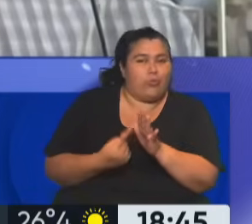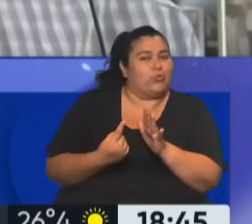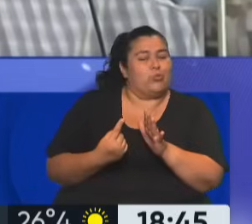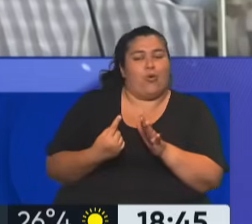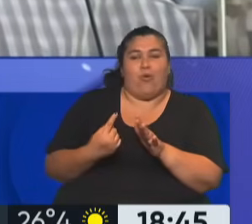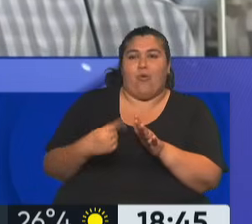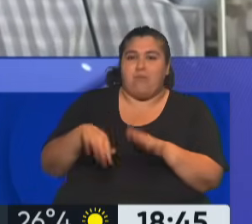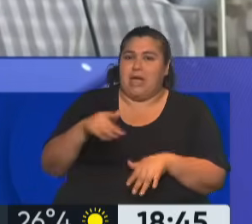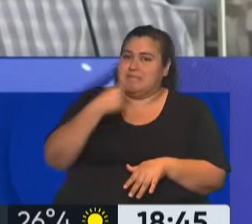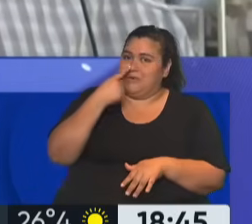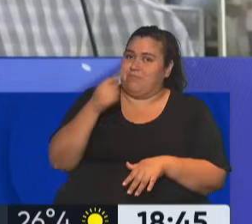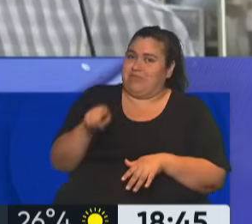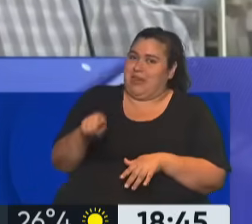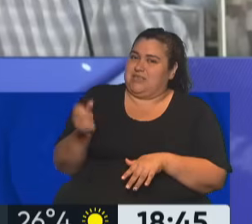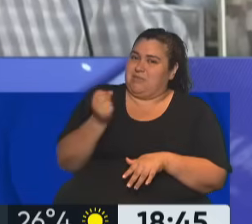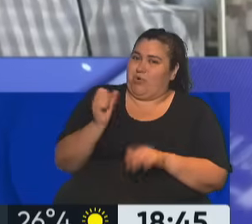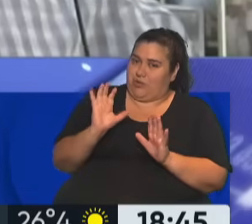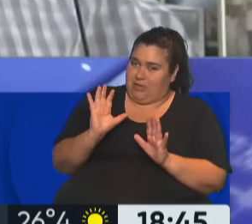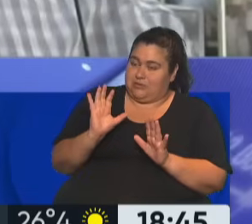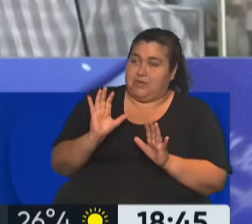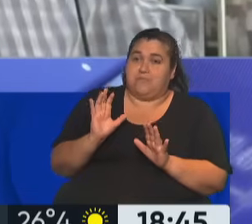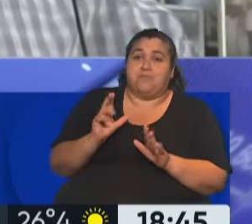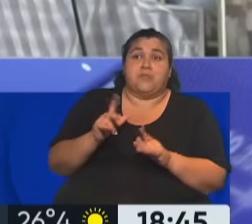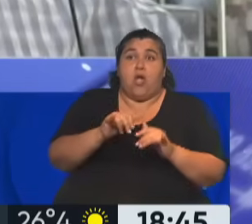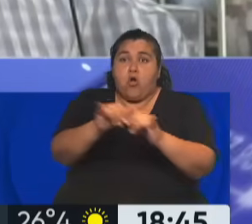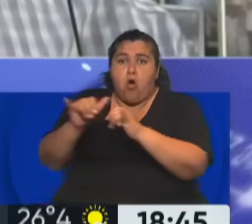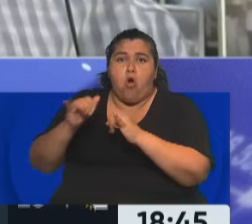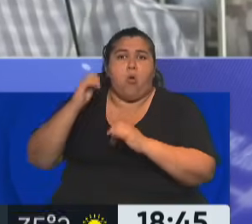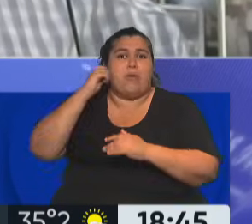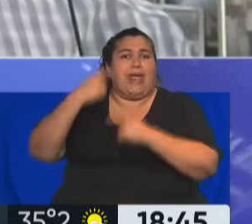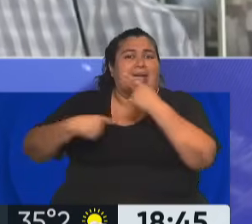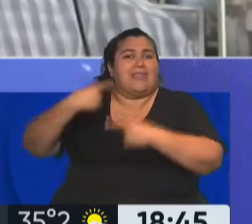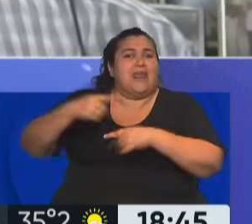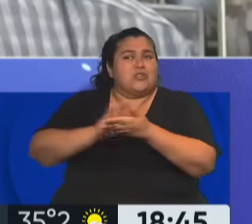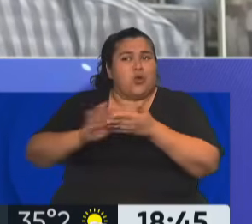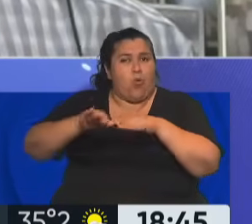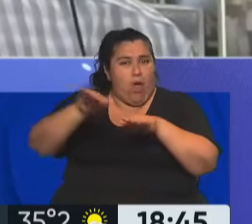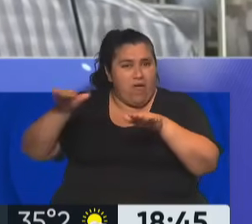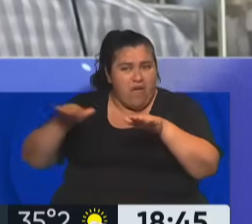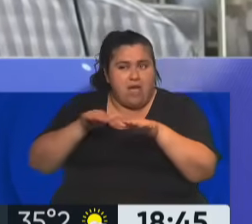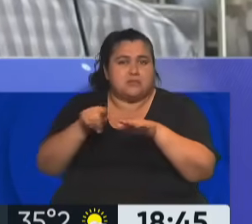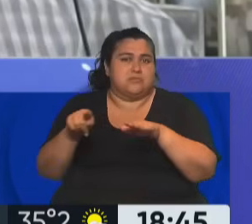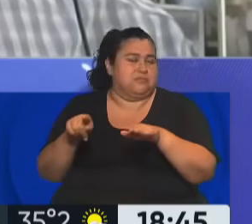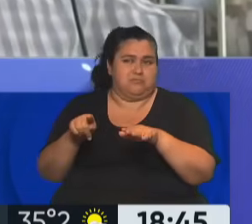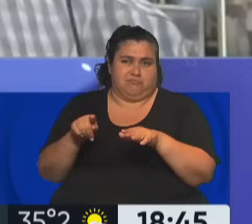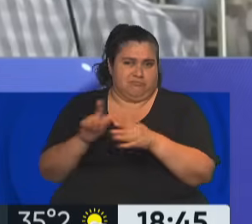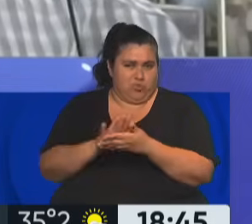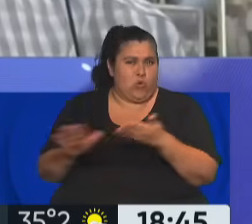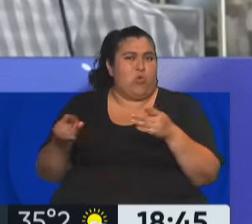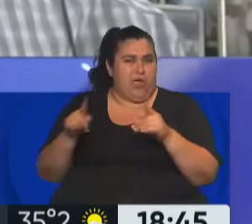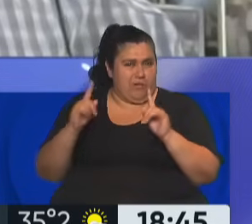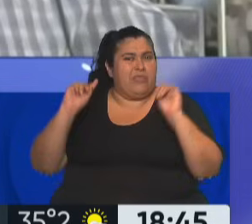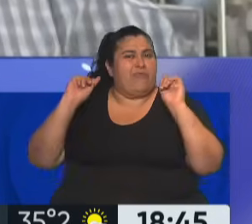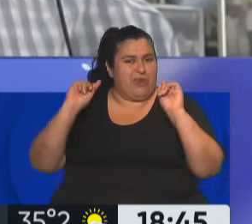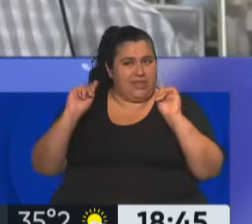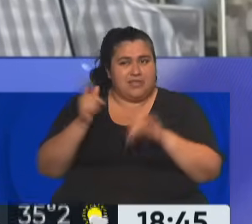de interés. Y las nuevas generaciones, como bien vos decís, pues son nuevas generaciones. Claro. Y la identificación es más con una